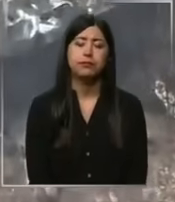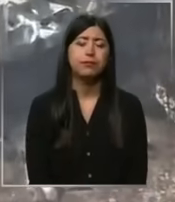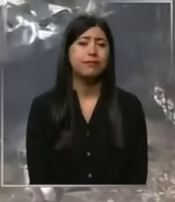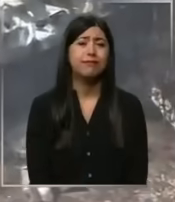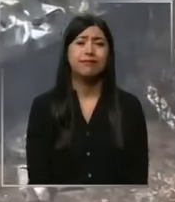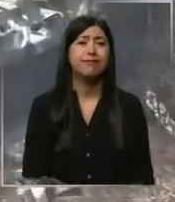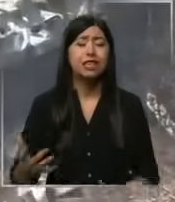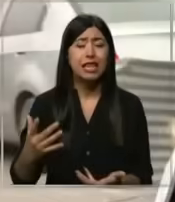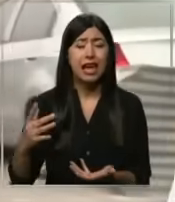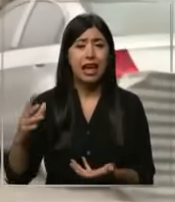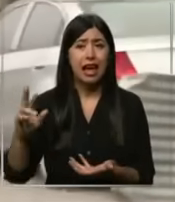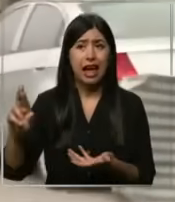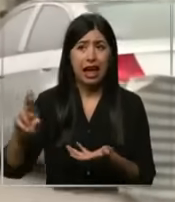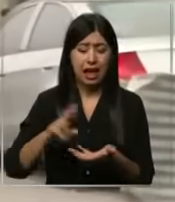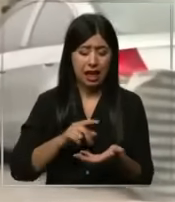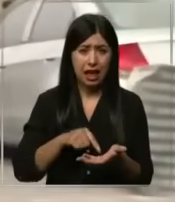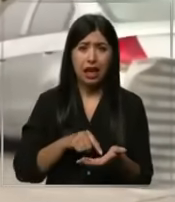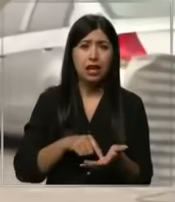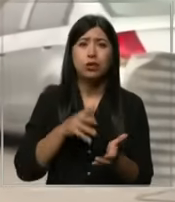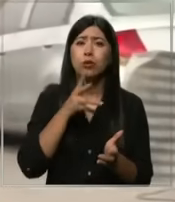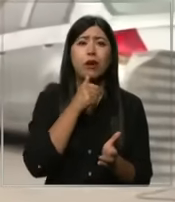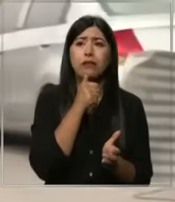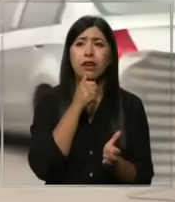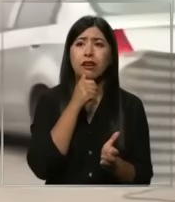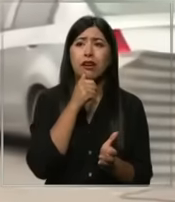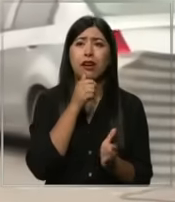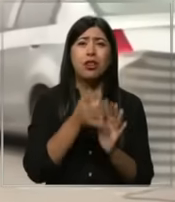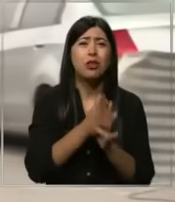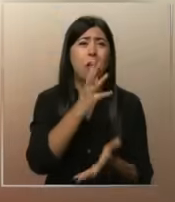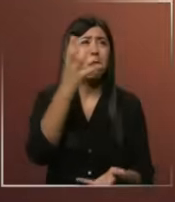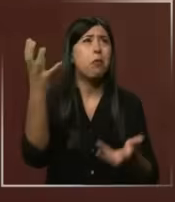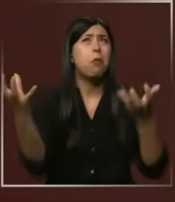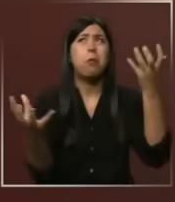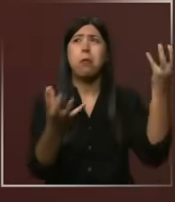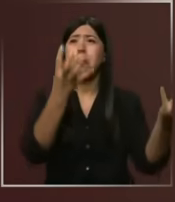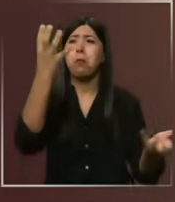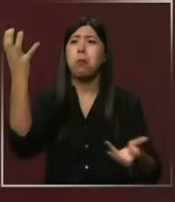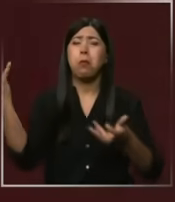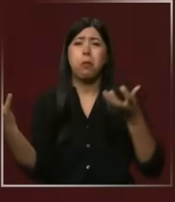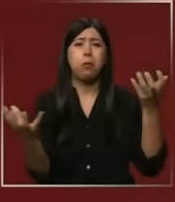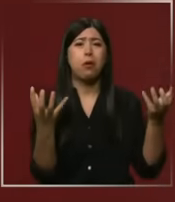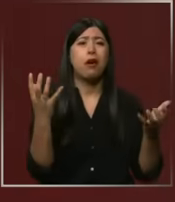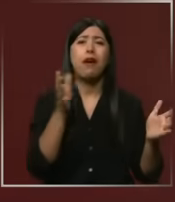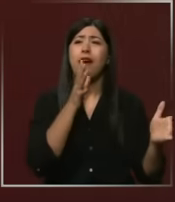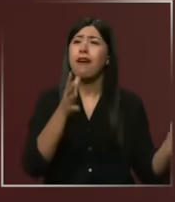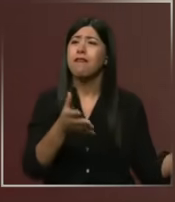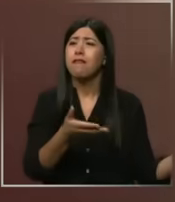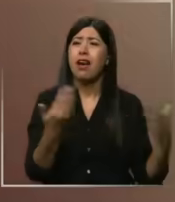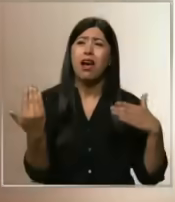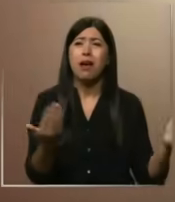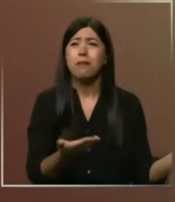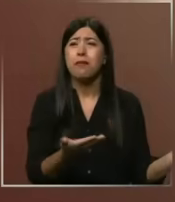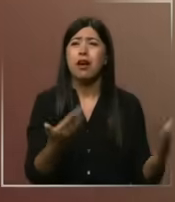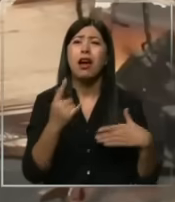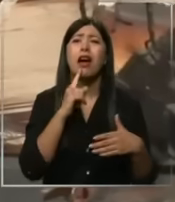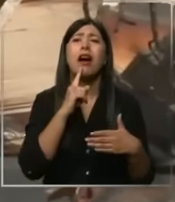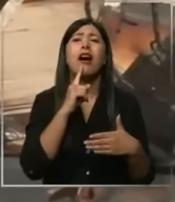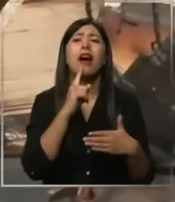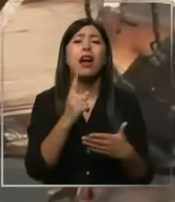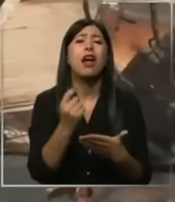Porque la alarma no sonó cuando debía sonar. Fue tarde, ya estaba todo encendido. ¡Vámonos, vámonos! ¿Quién necesita